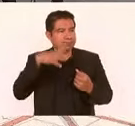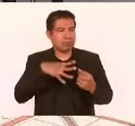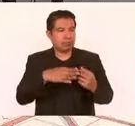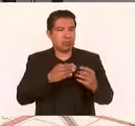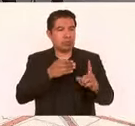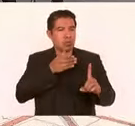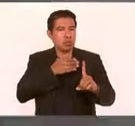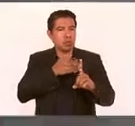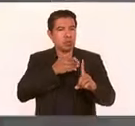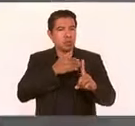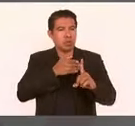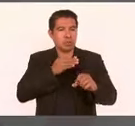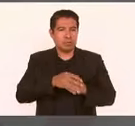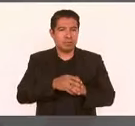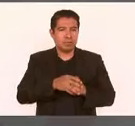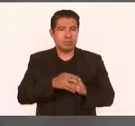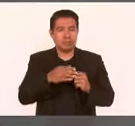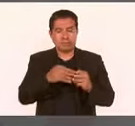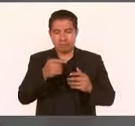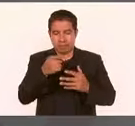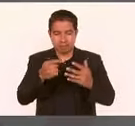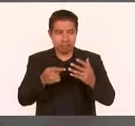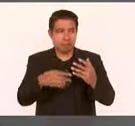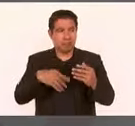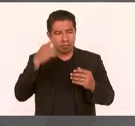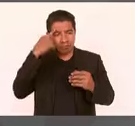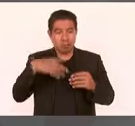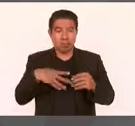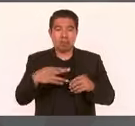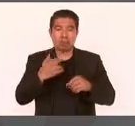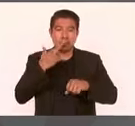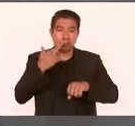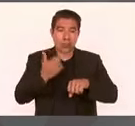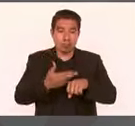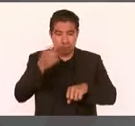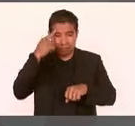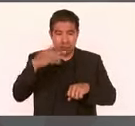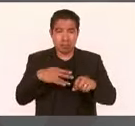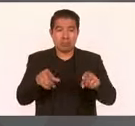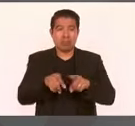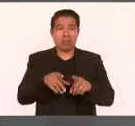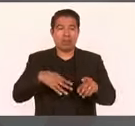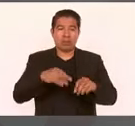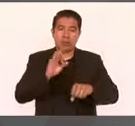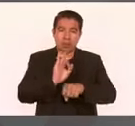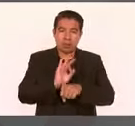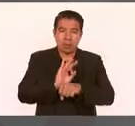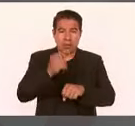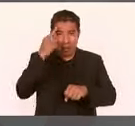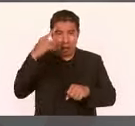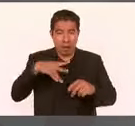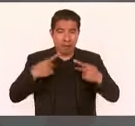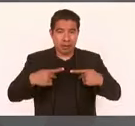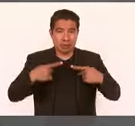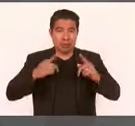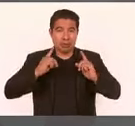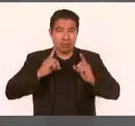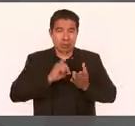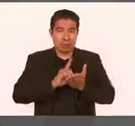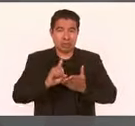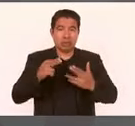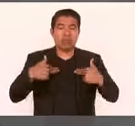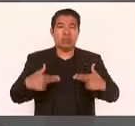lineamientos. Se ha asumido plenamente la responsabilidad de proteger y garantizar los derechos humanos de las personas y